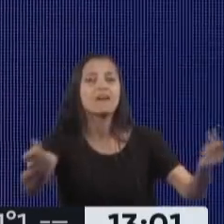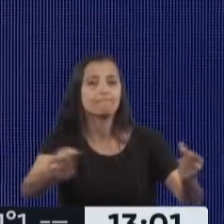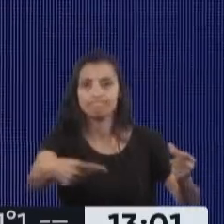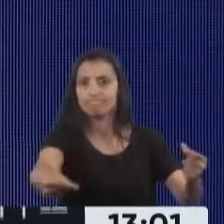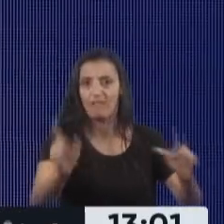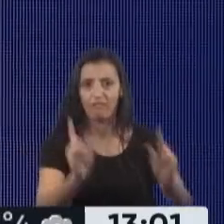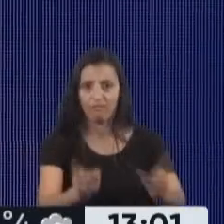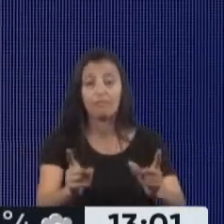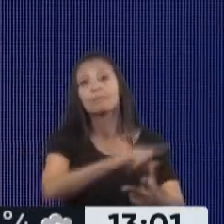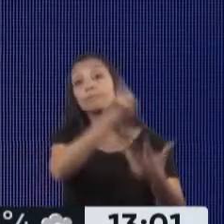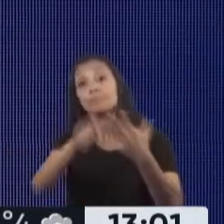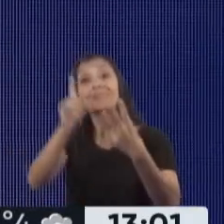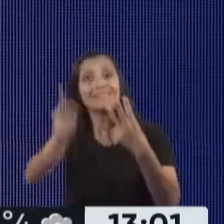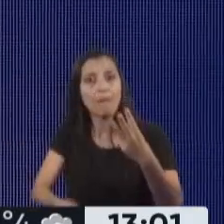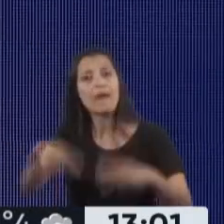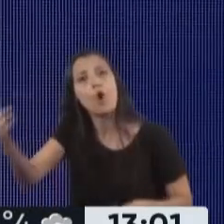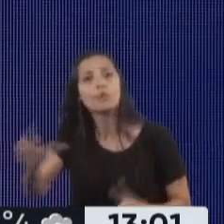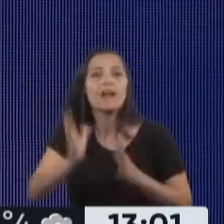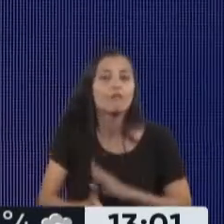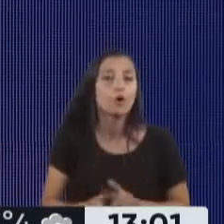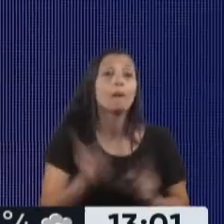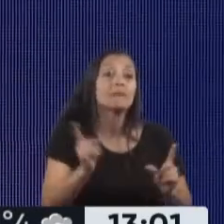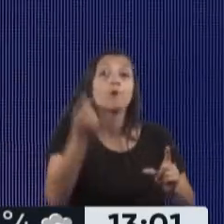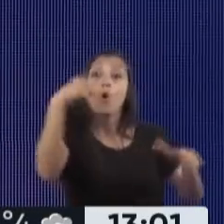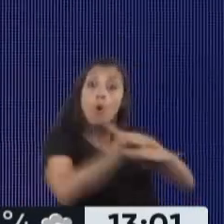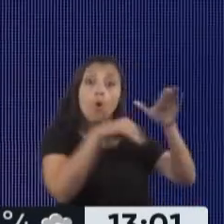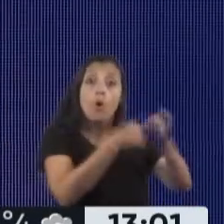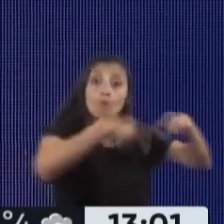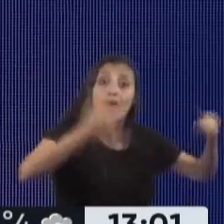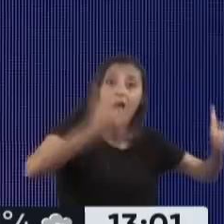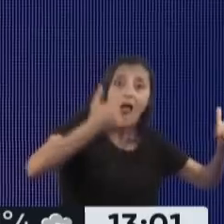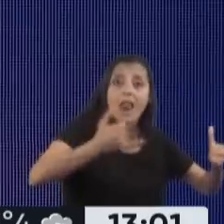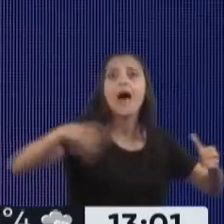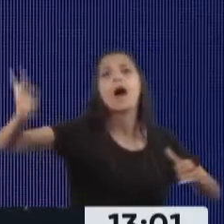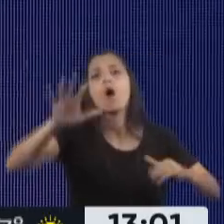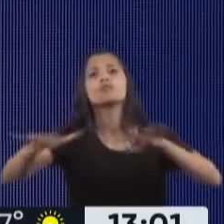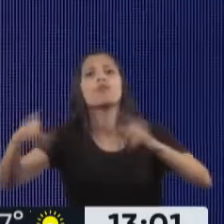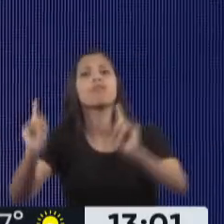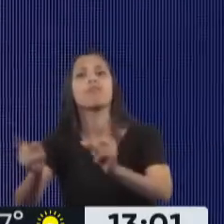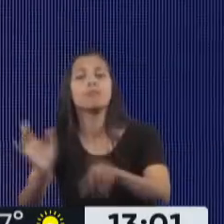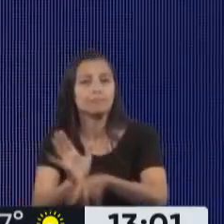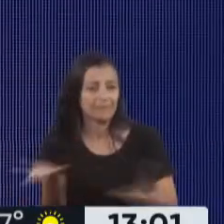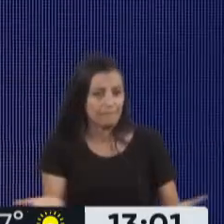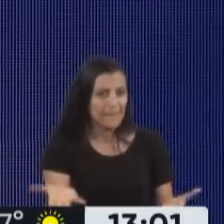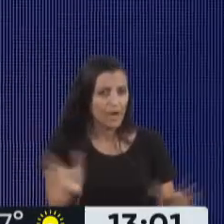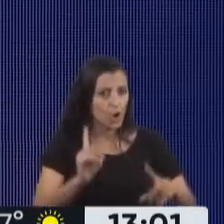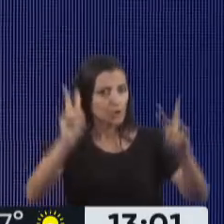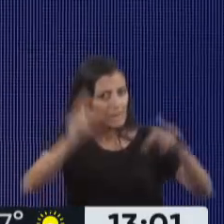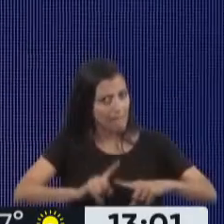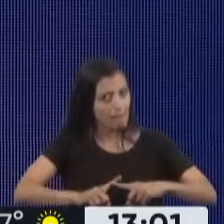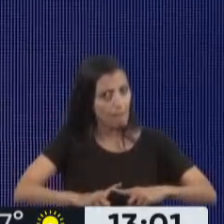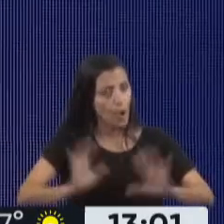O tienen guerras que son flujo contra stock. Lo tonto que había sido la política